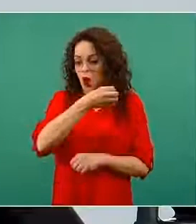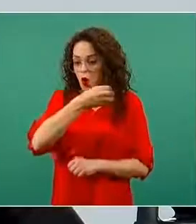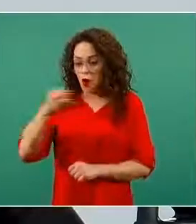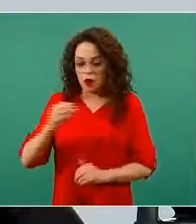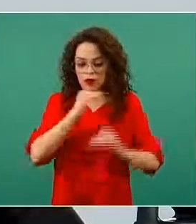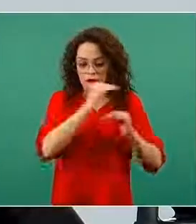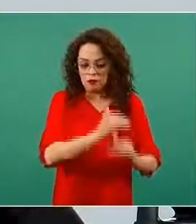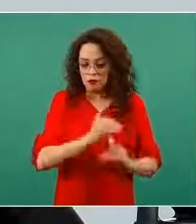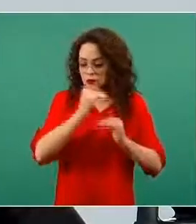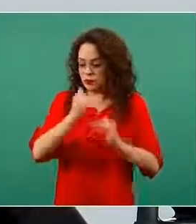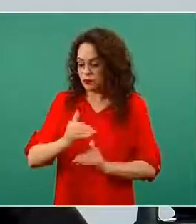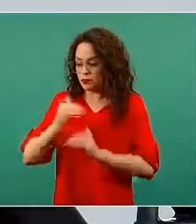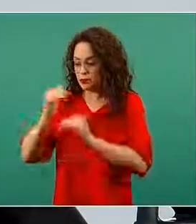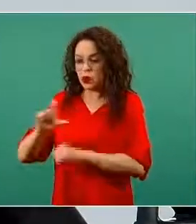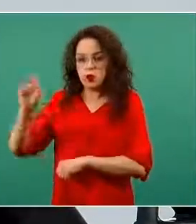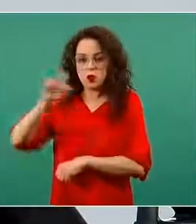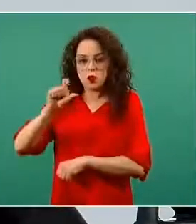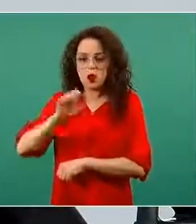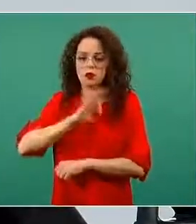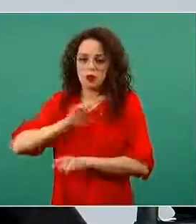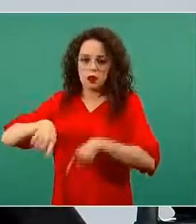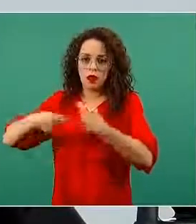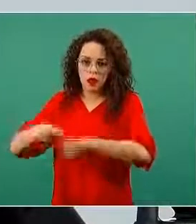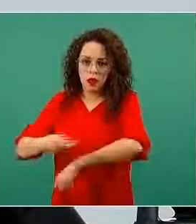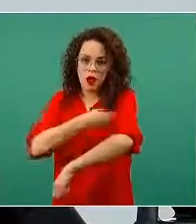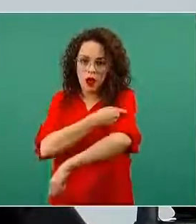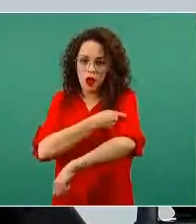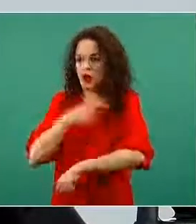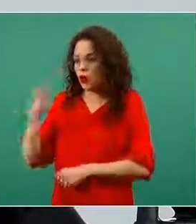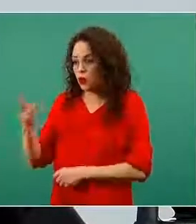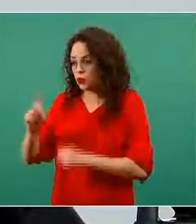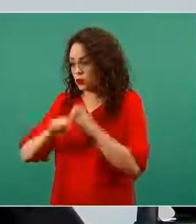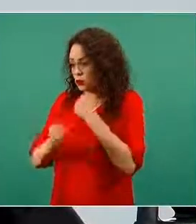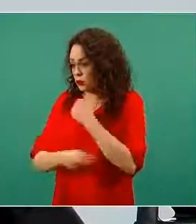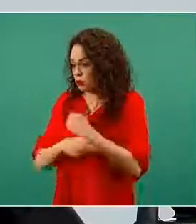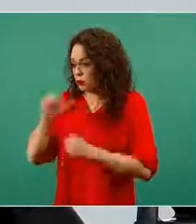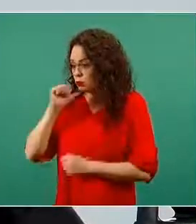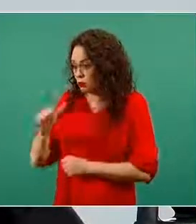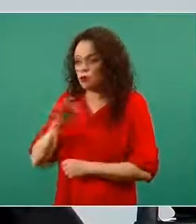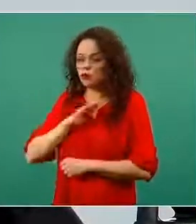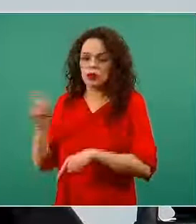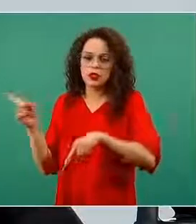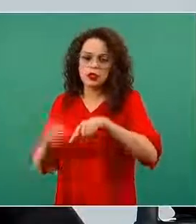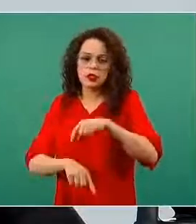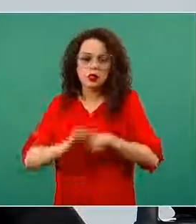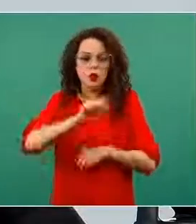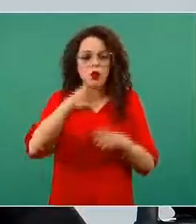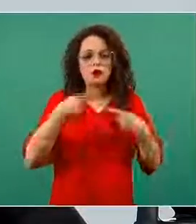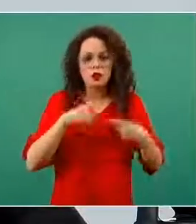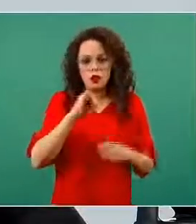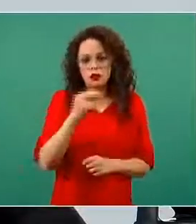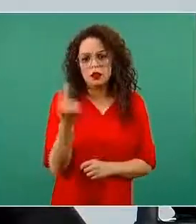quizá quitándole la oportunidad a alguien que tiene este riesgo aumentado de acceder a la vacuna de forma